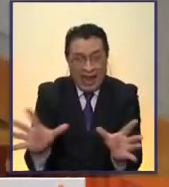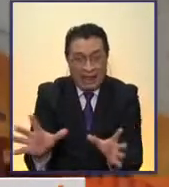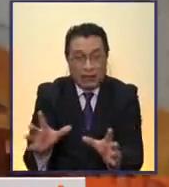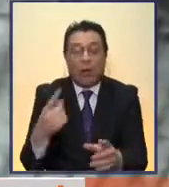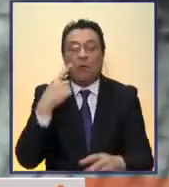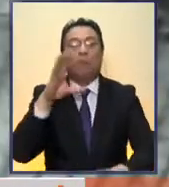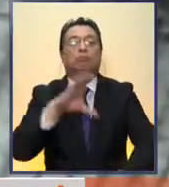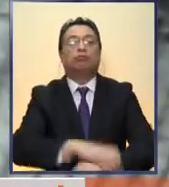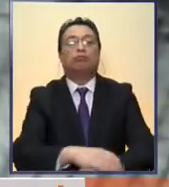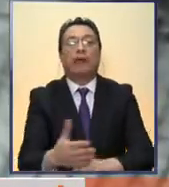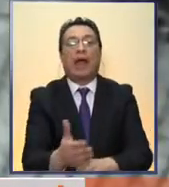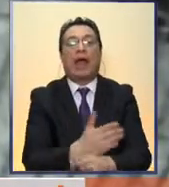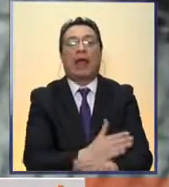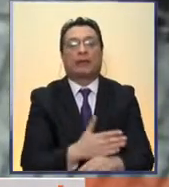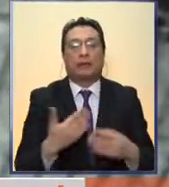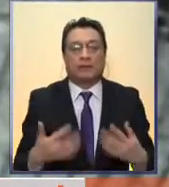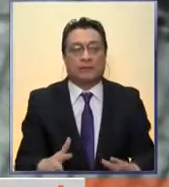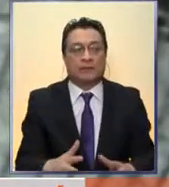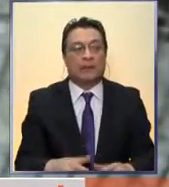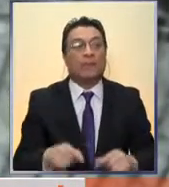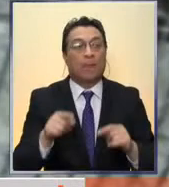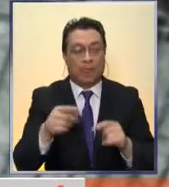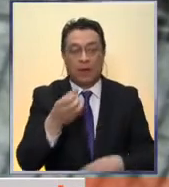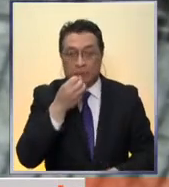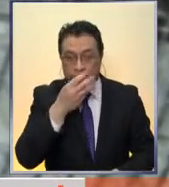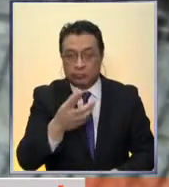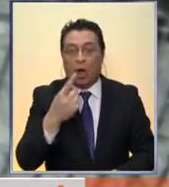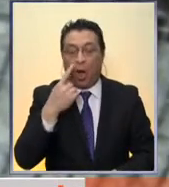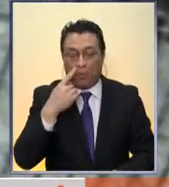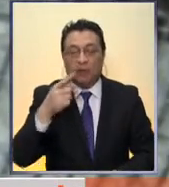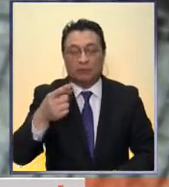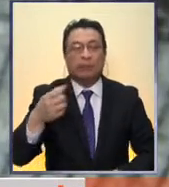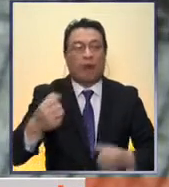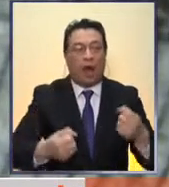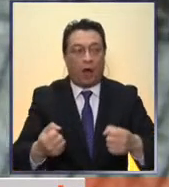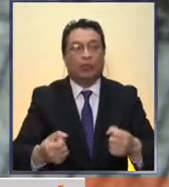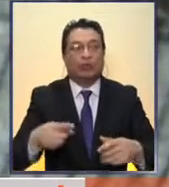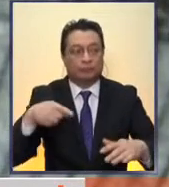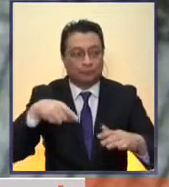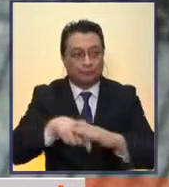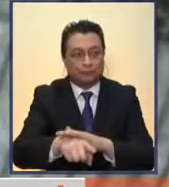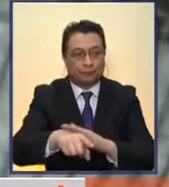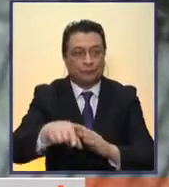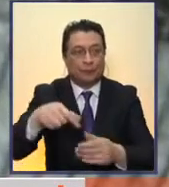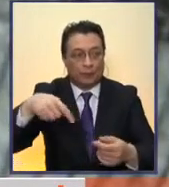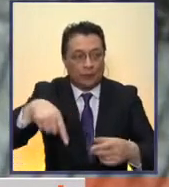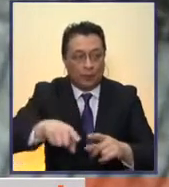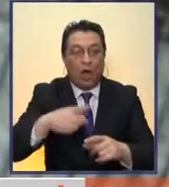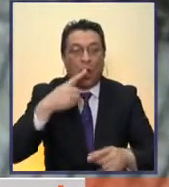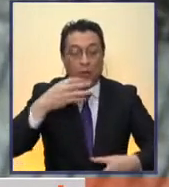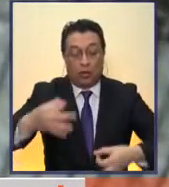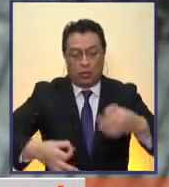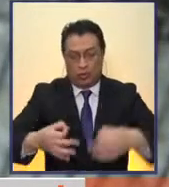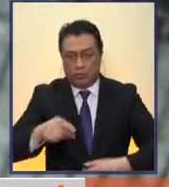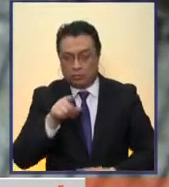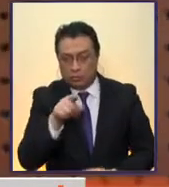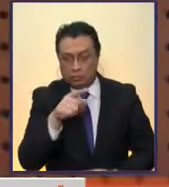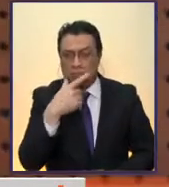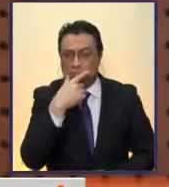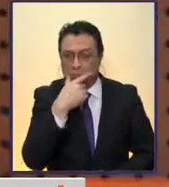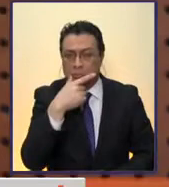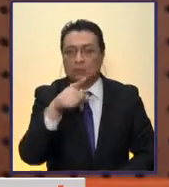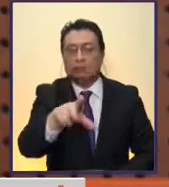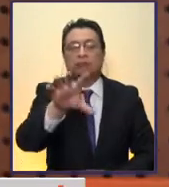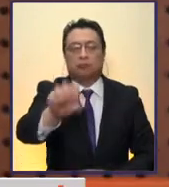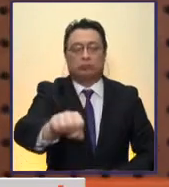a la justicia. Una confesión del dueño del auto en que aquella noche entraron al centro médico hizo que el magistrado ya no tuviera dudas en dejarlo en